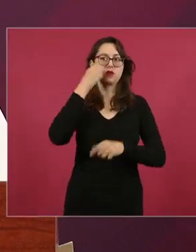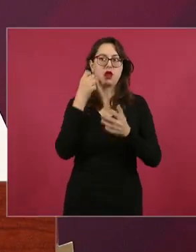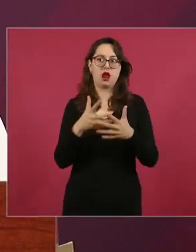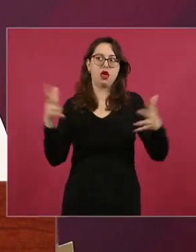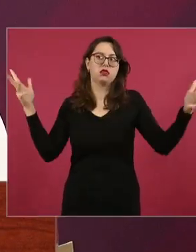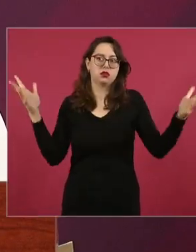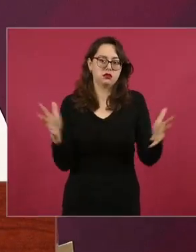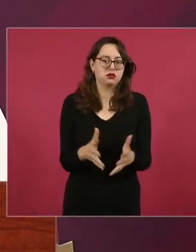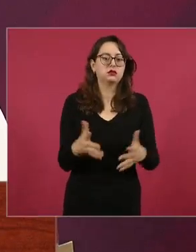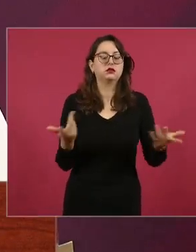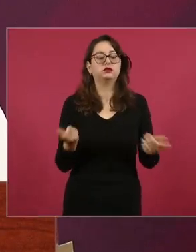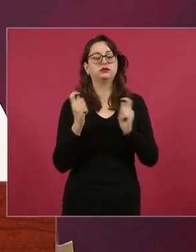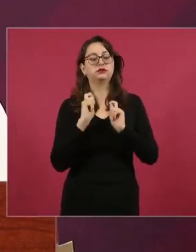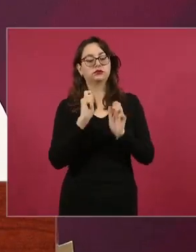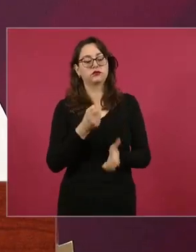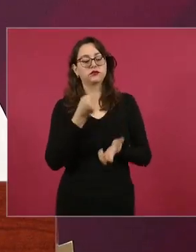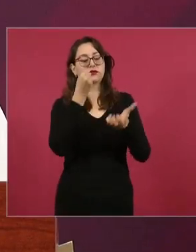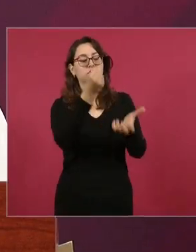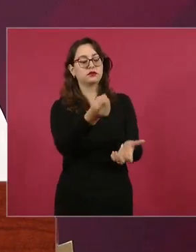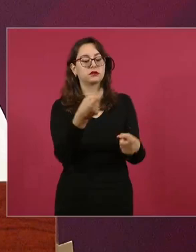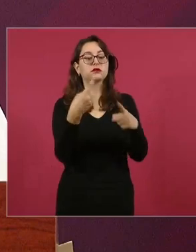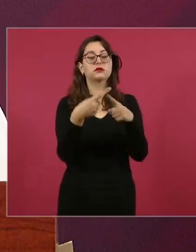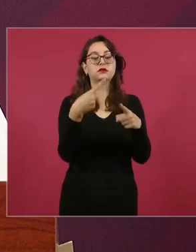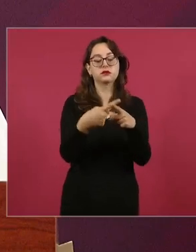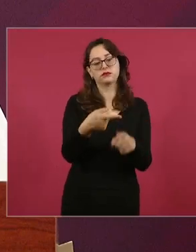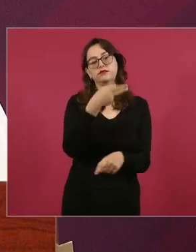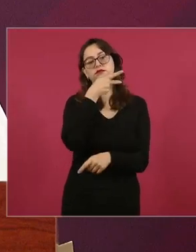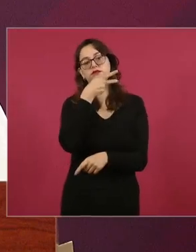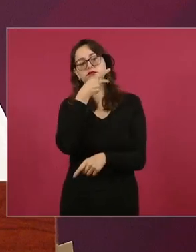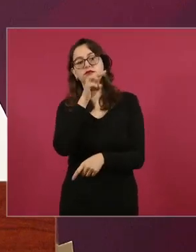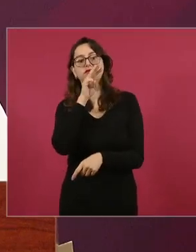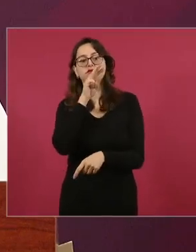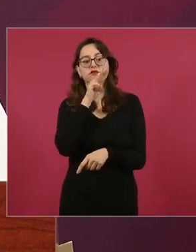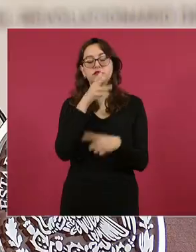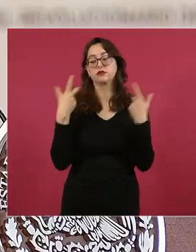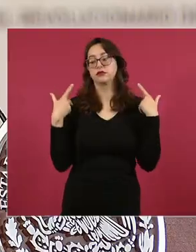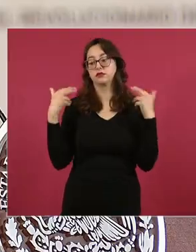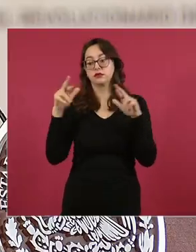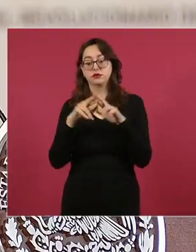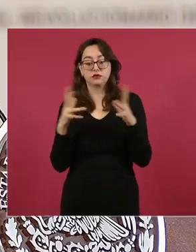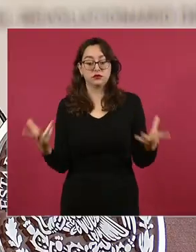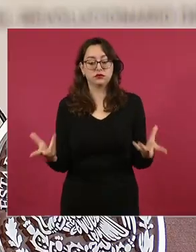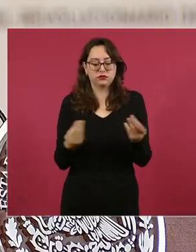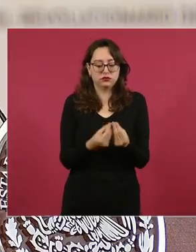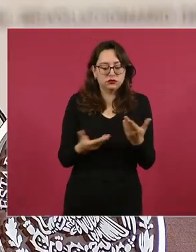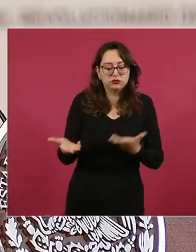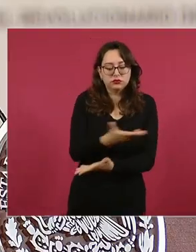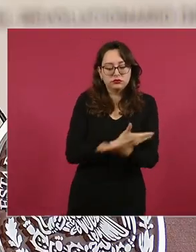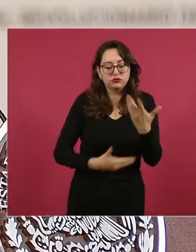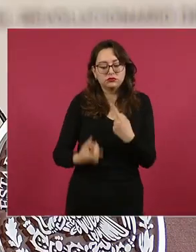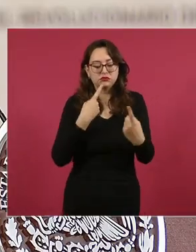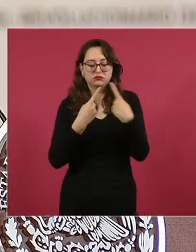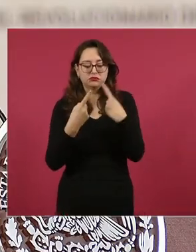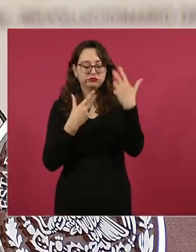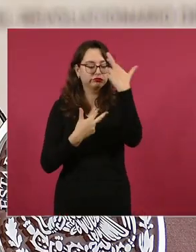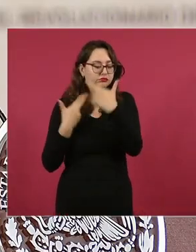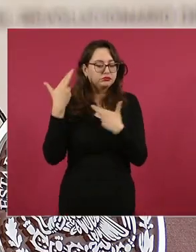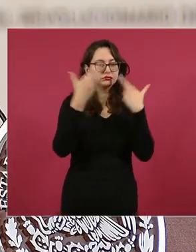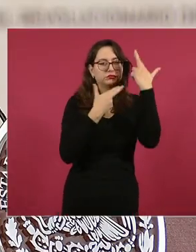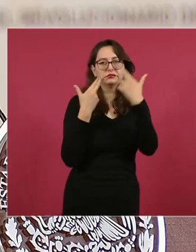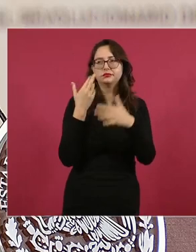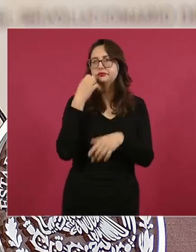de familia quienes, en conjunto con maestras y maestros, deciden y evalúan las necesidades de sus